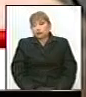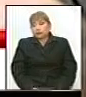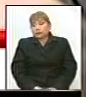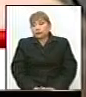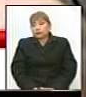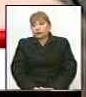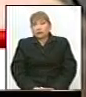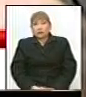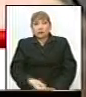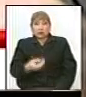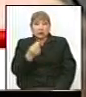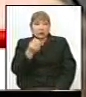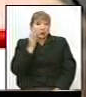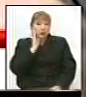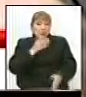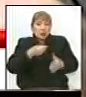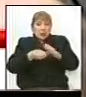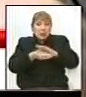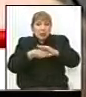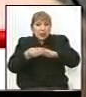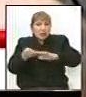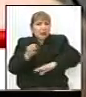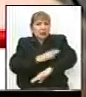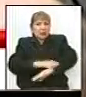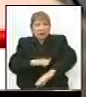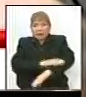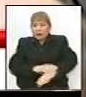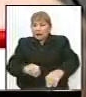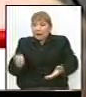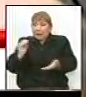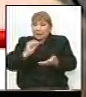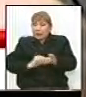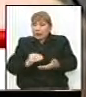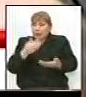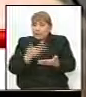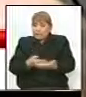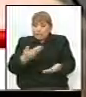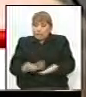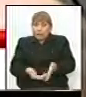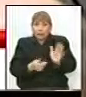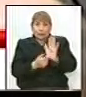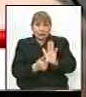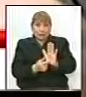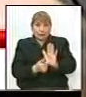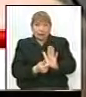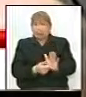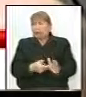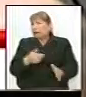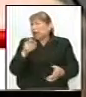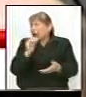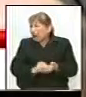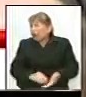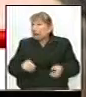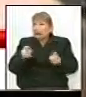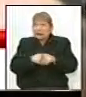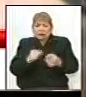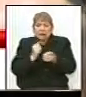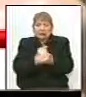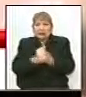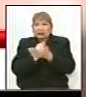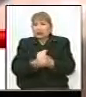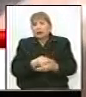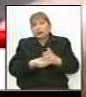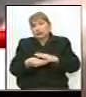Por un dinero sucio vienen avalando a corruptos, a pesar que tienen muchas pruebas en las manos, pero vienen avalando a corruptos y